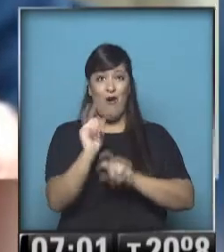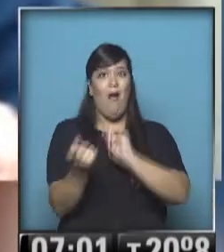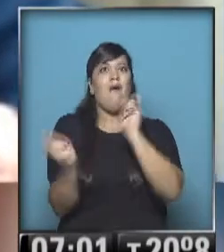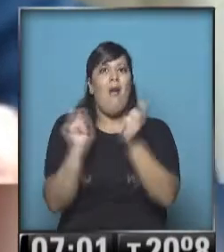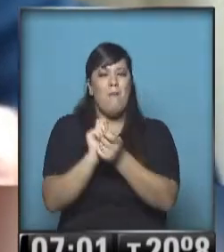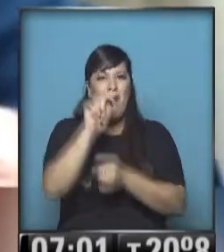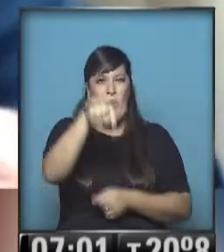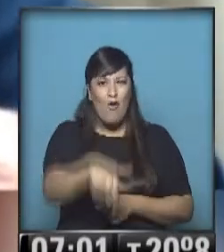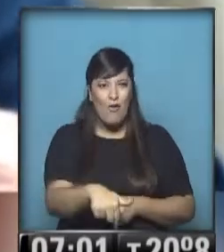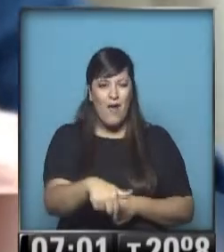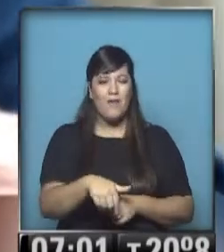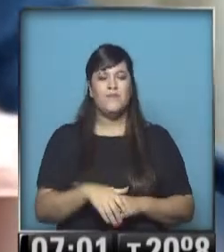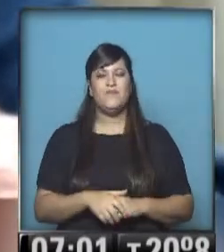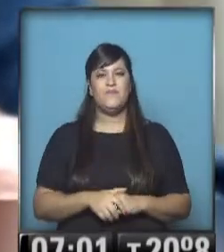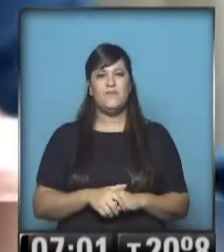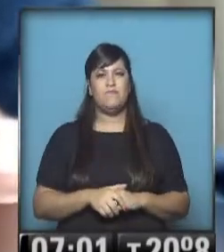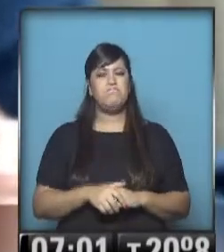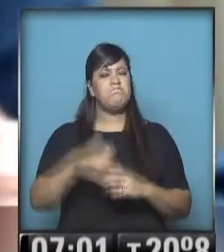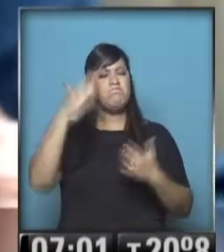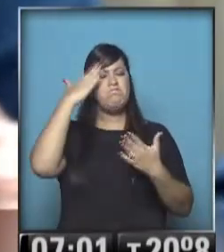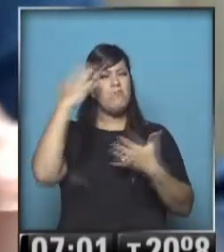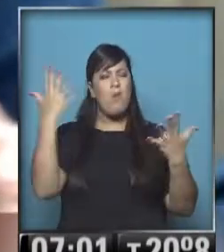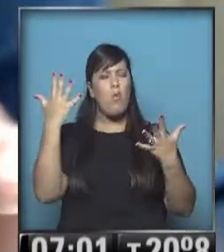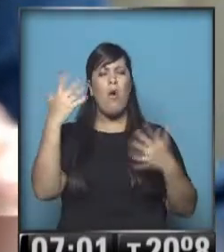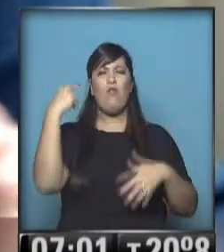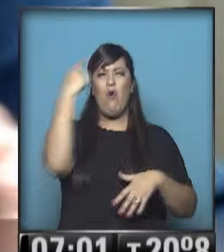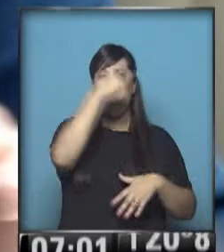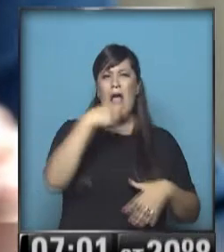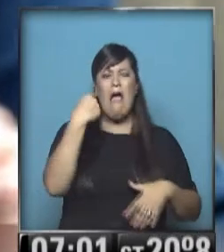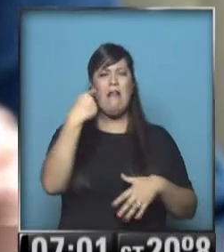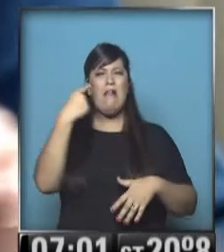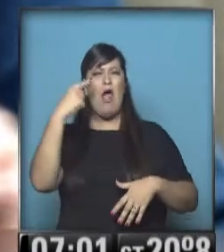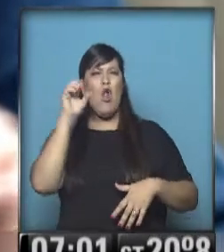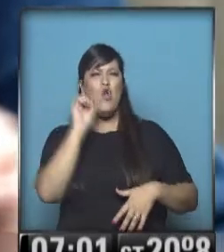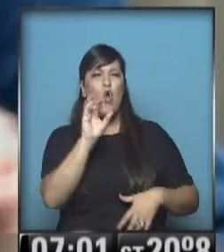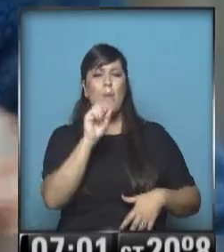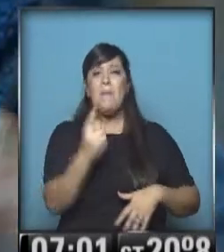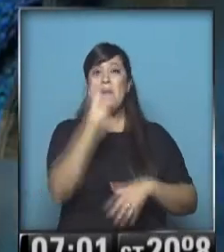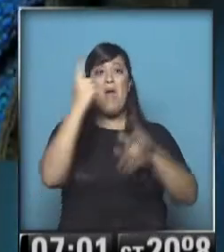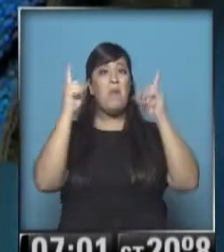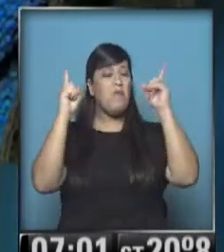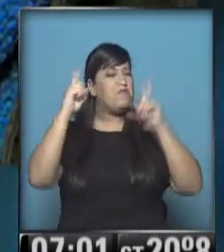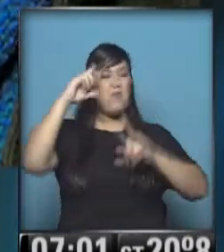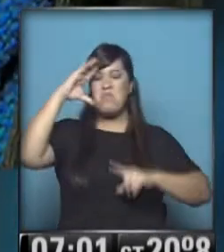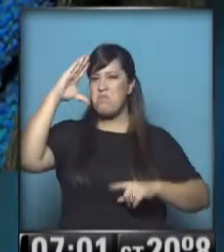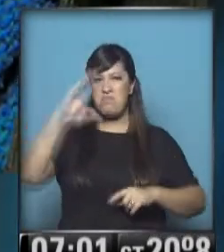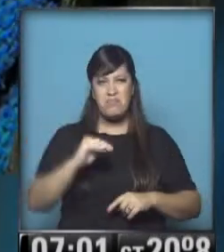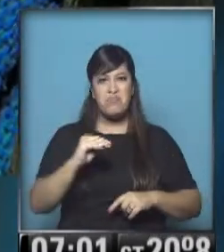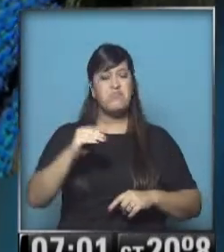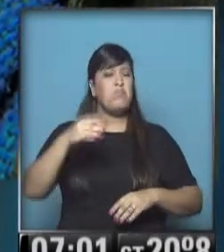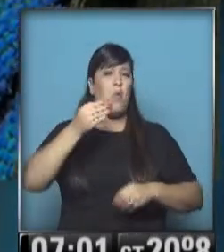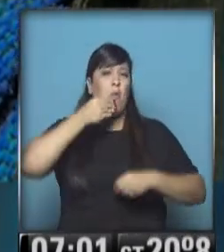ahora. No recuerdo la cara ni el nombre de mi primer profesor. Fue